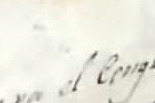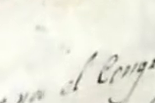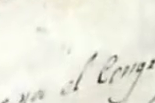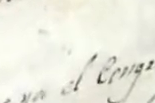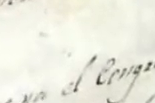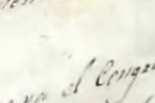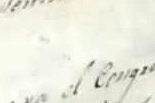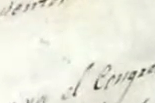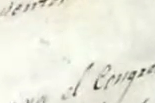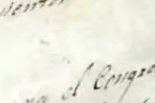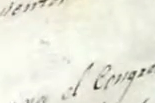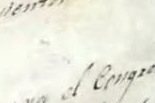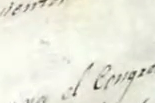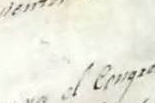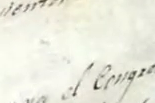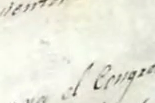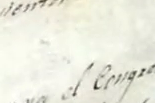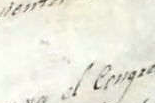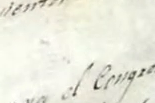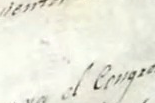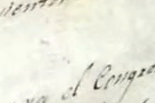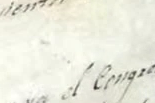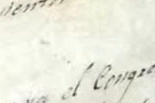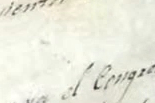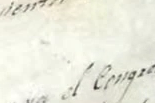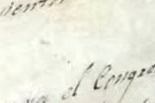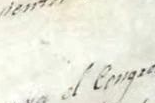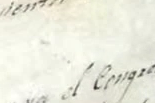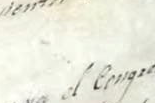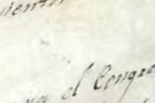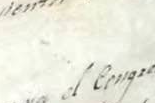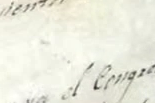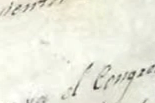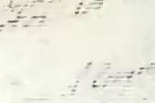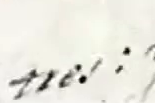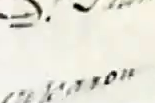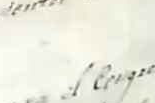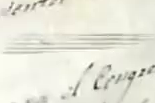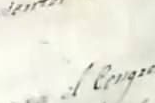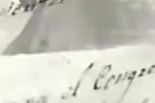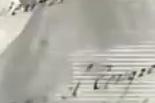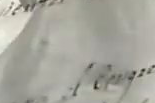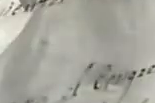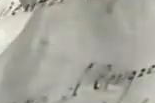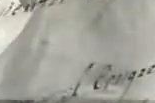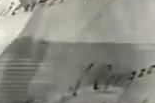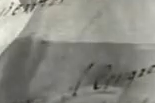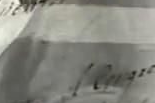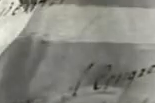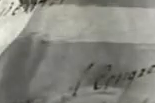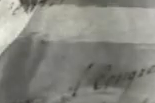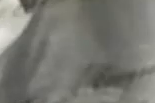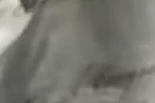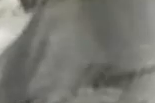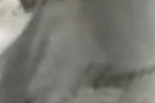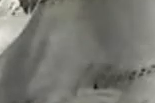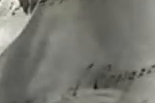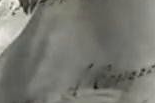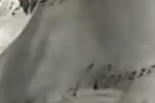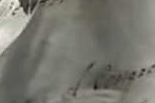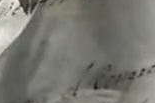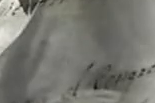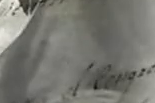Fue elegido para presidente del Congreso de la República por 48 votos don Francisco Javier de Luna